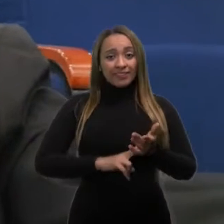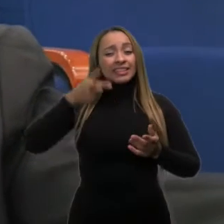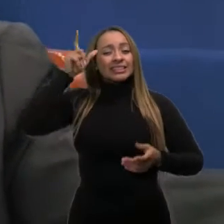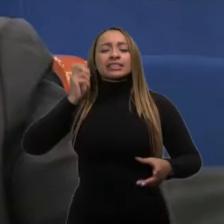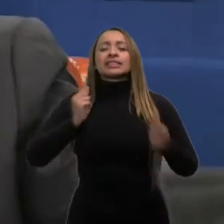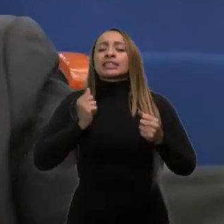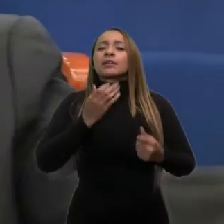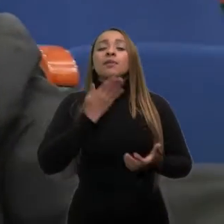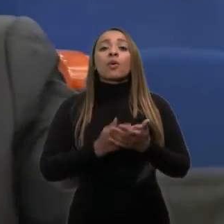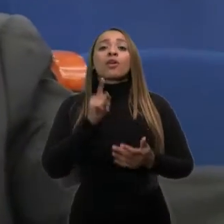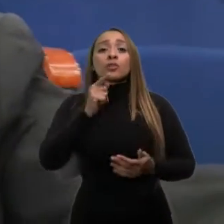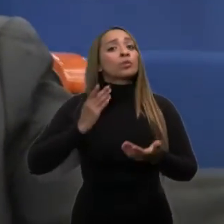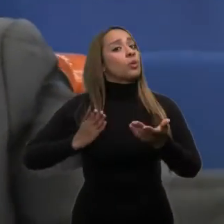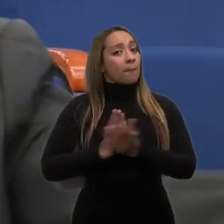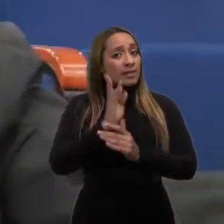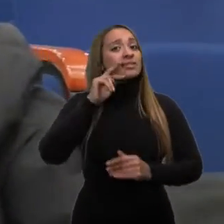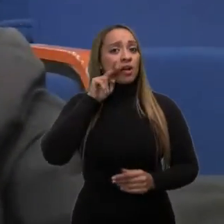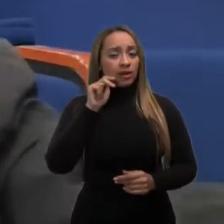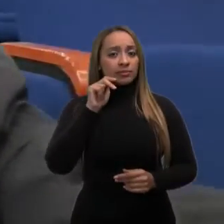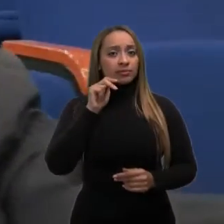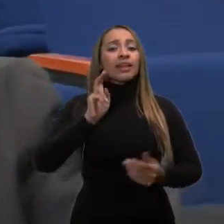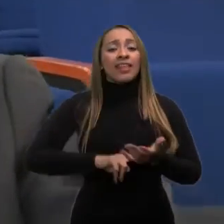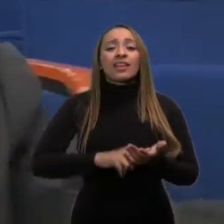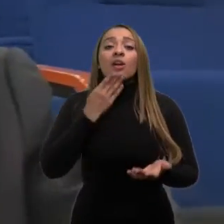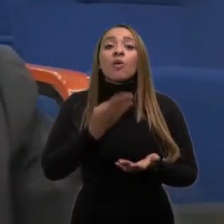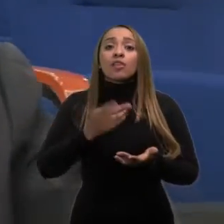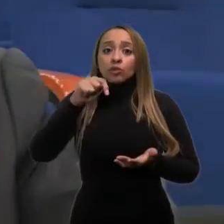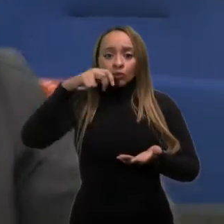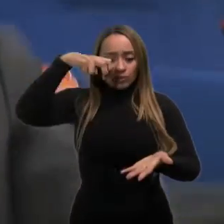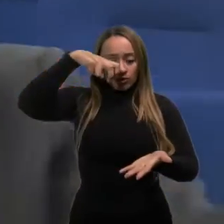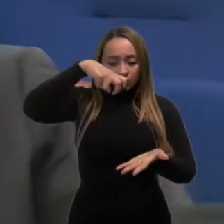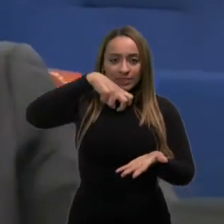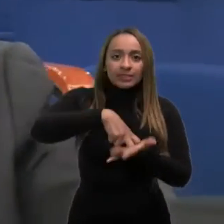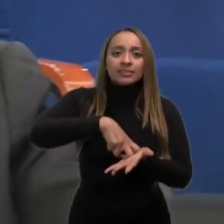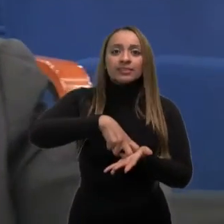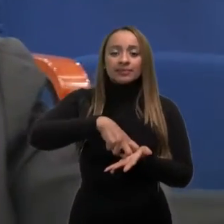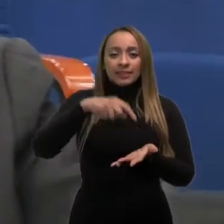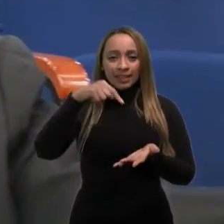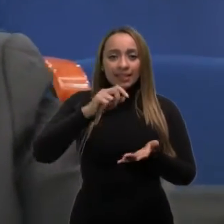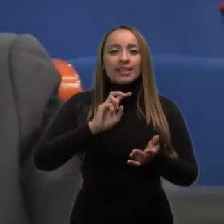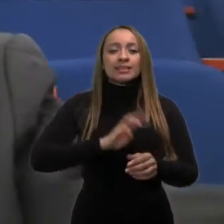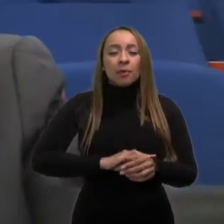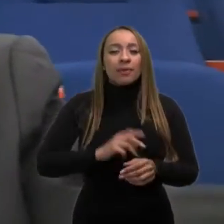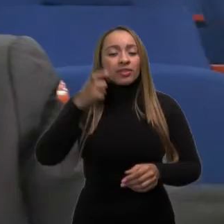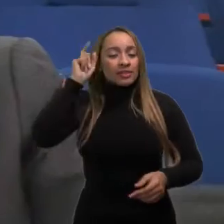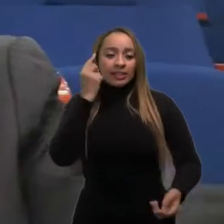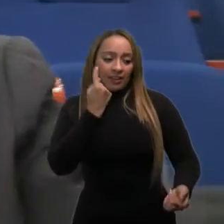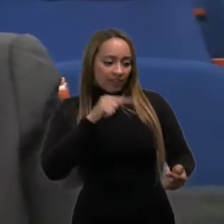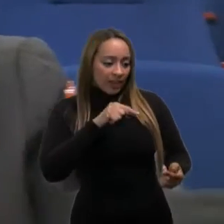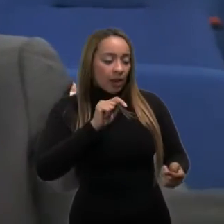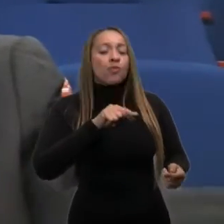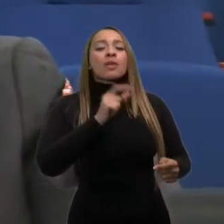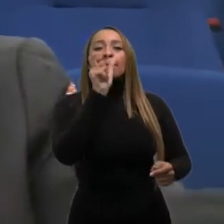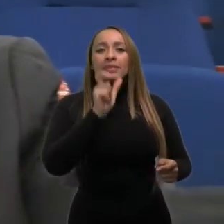Satanás tiembla cuando tú empiezas a orar, definitivamente cuando tus rodillas chocan contra el piso y Satanás se encuentra con